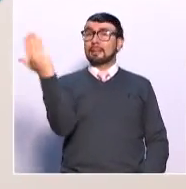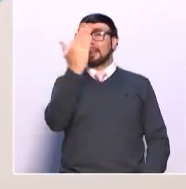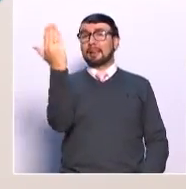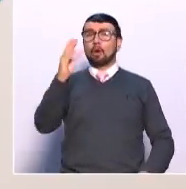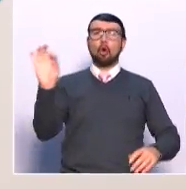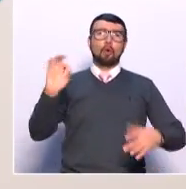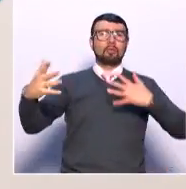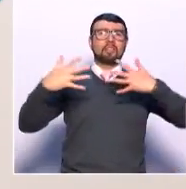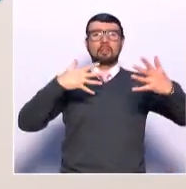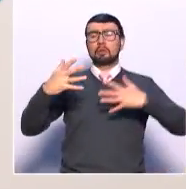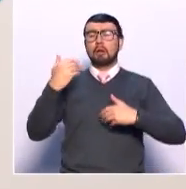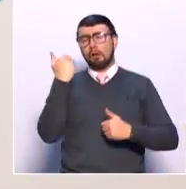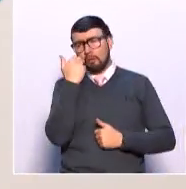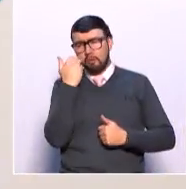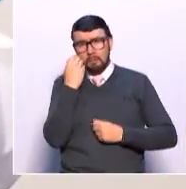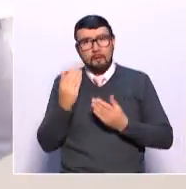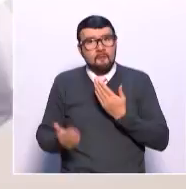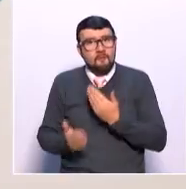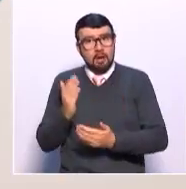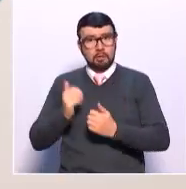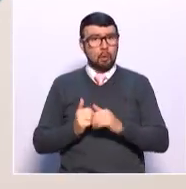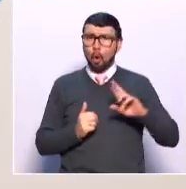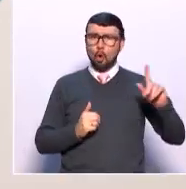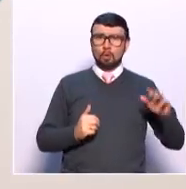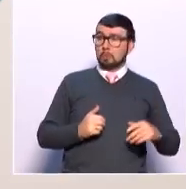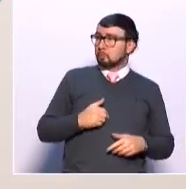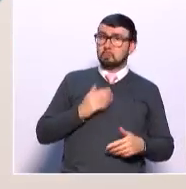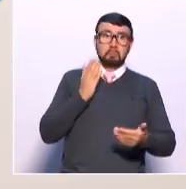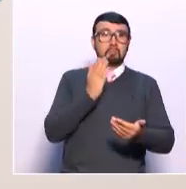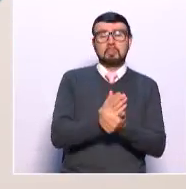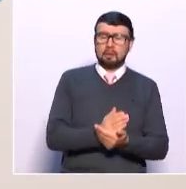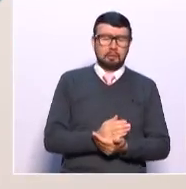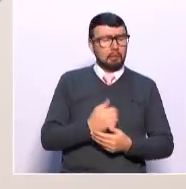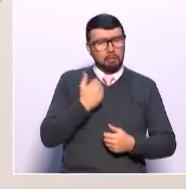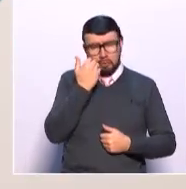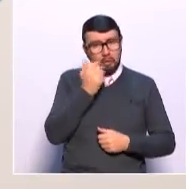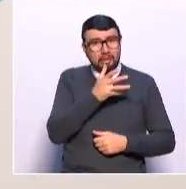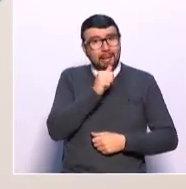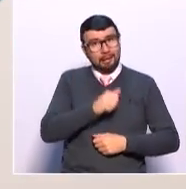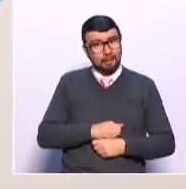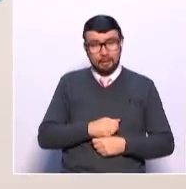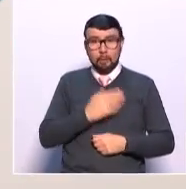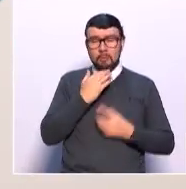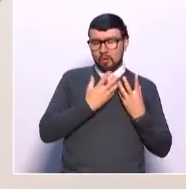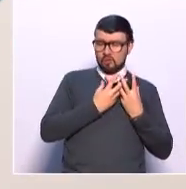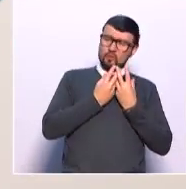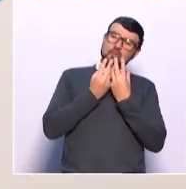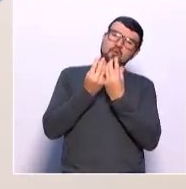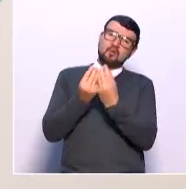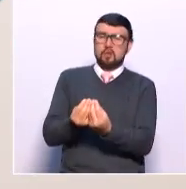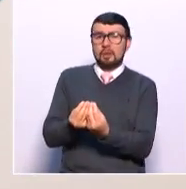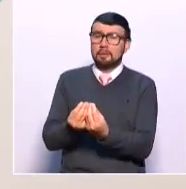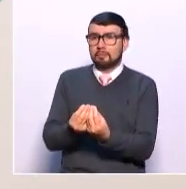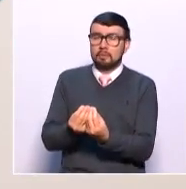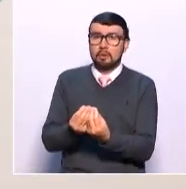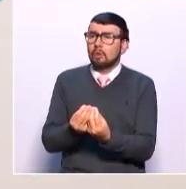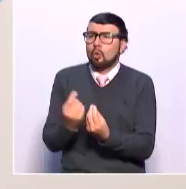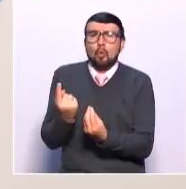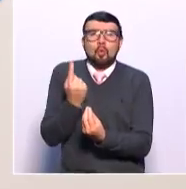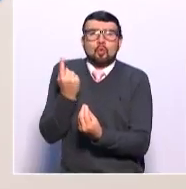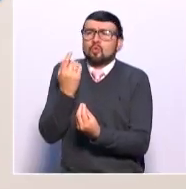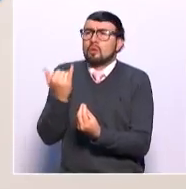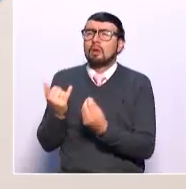y otros no no nos vamos a una barra para cine y salimos y ayudan le dio amigdalitis y al resto no